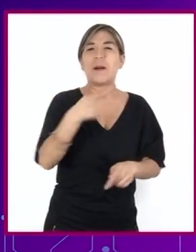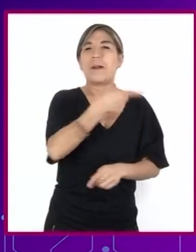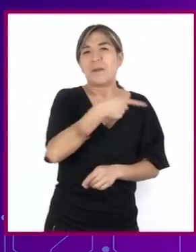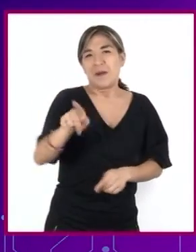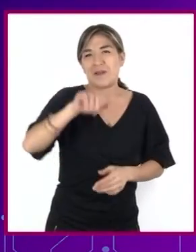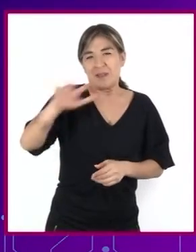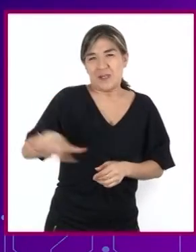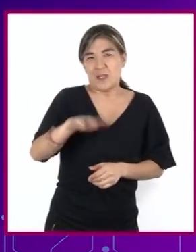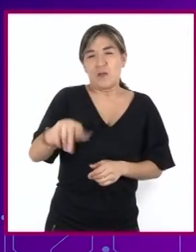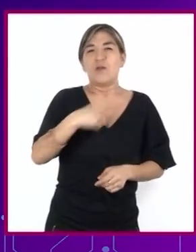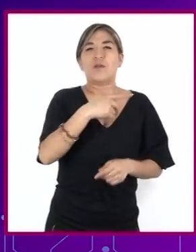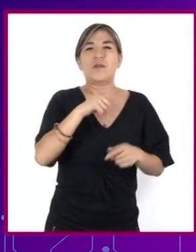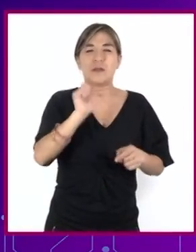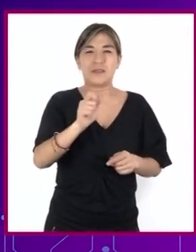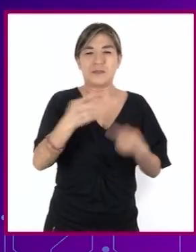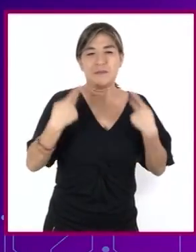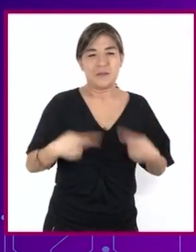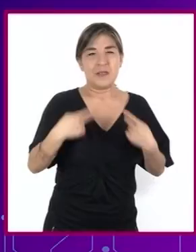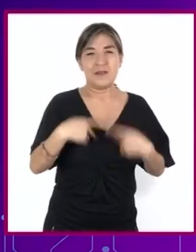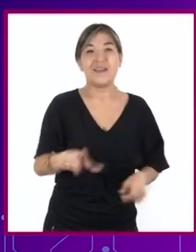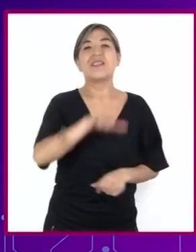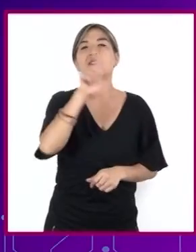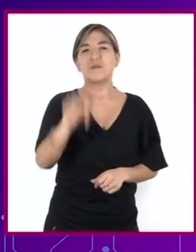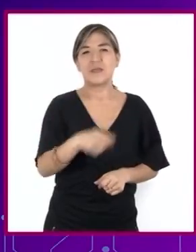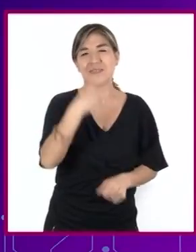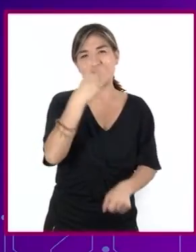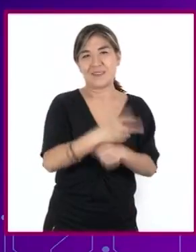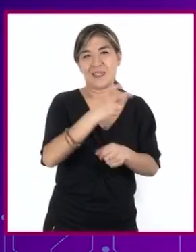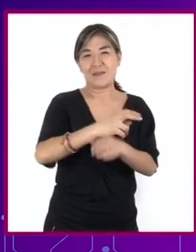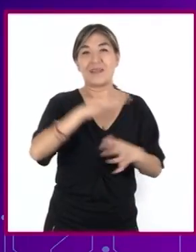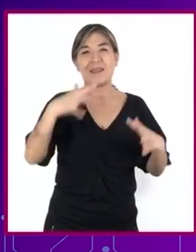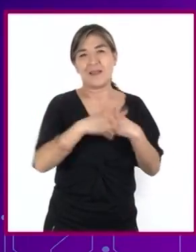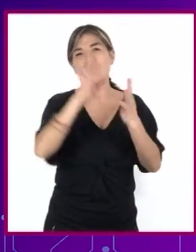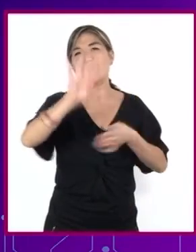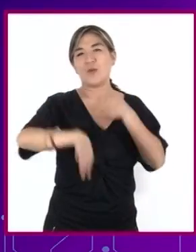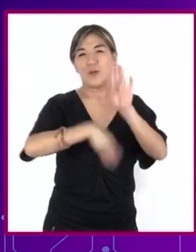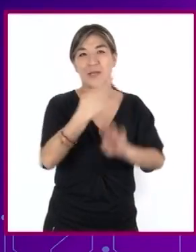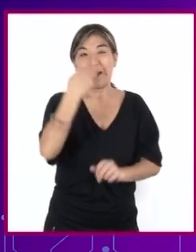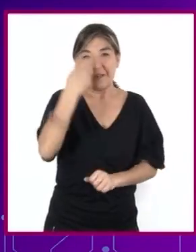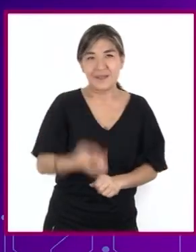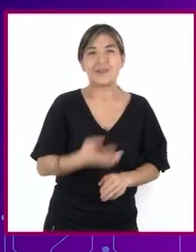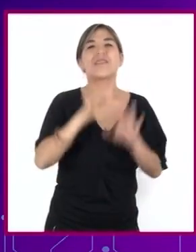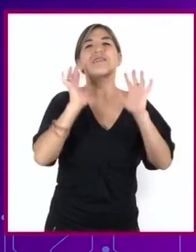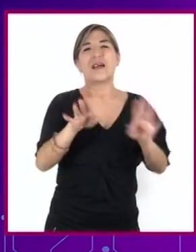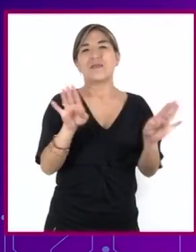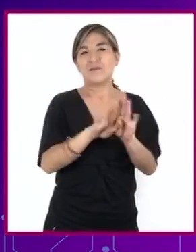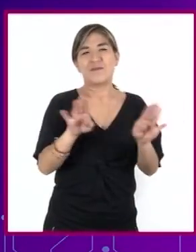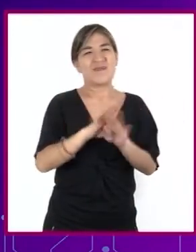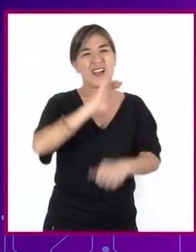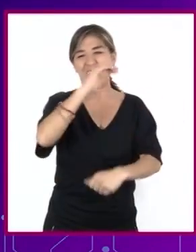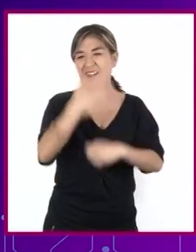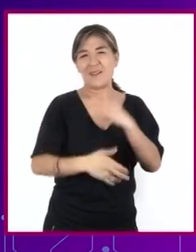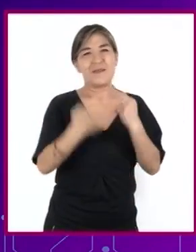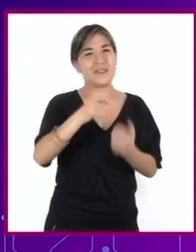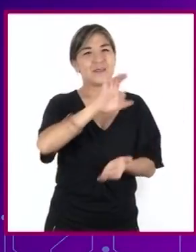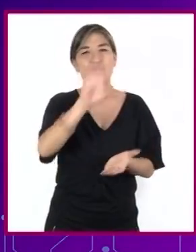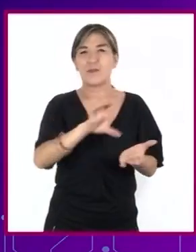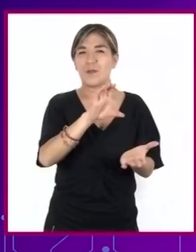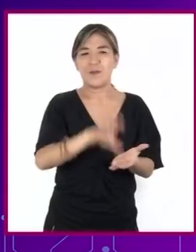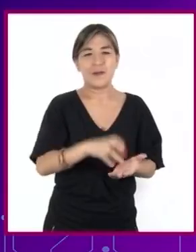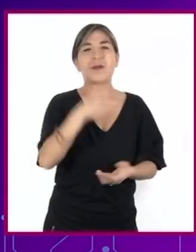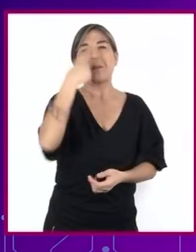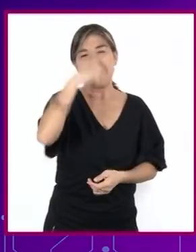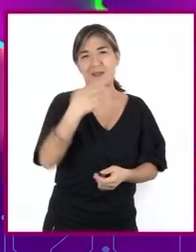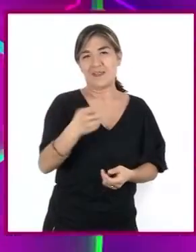la población nativa. Solo después de la Segunda Guerra Mundial fue posible la descolonización para las naciones de